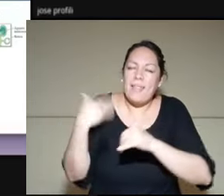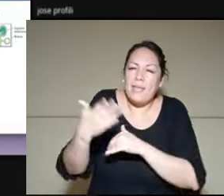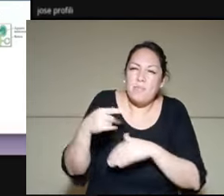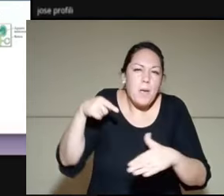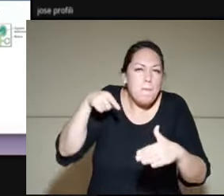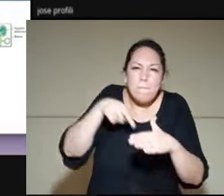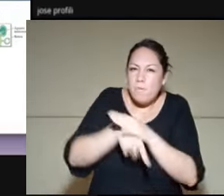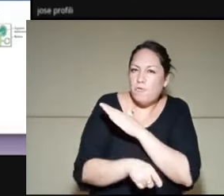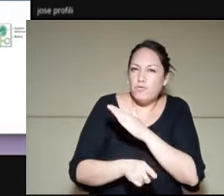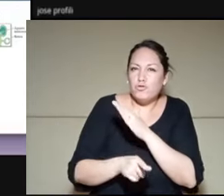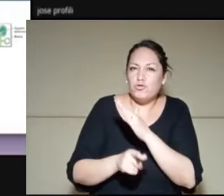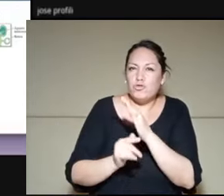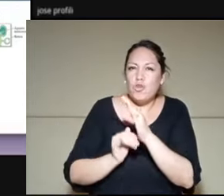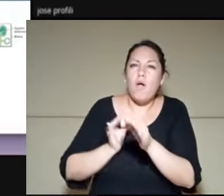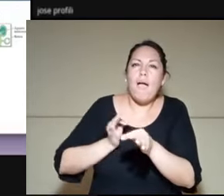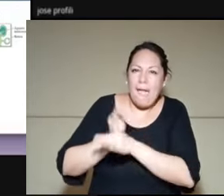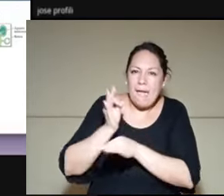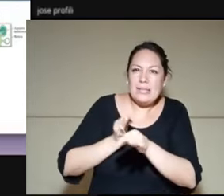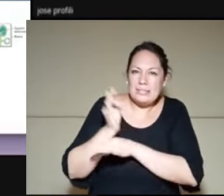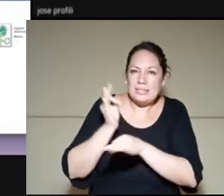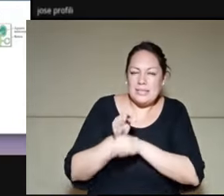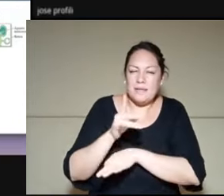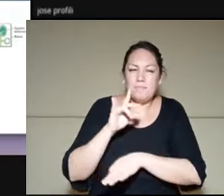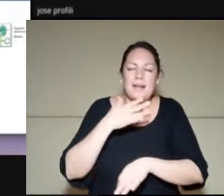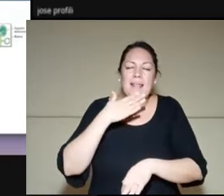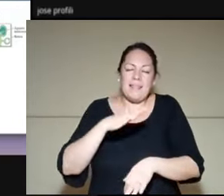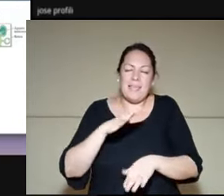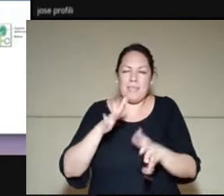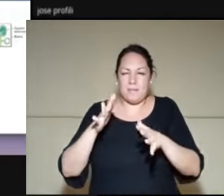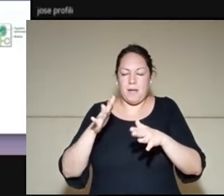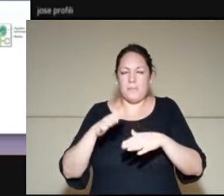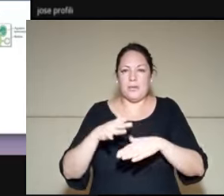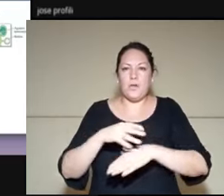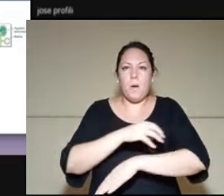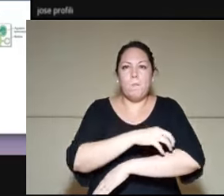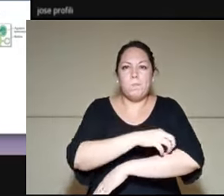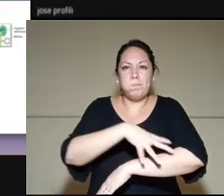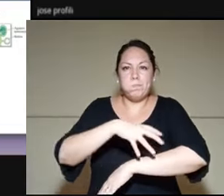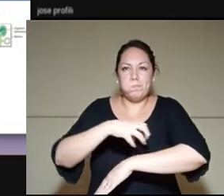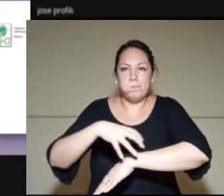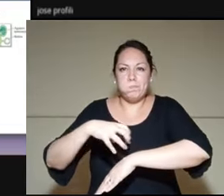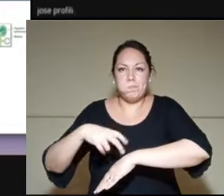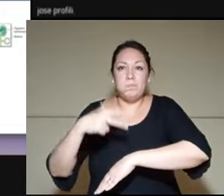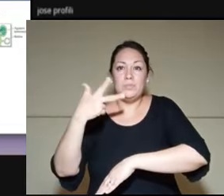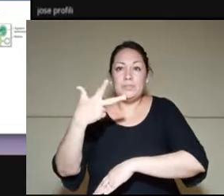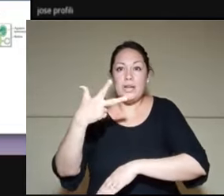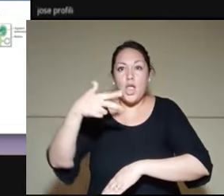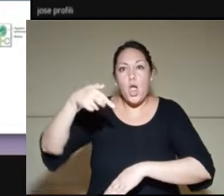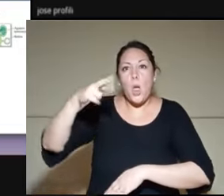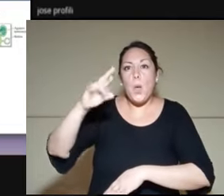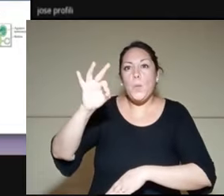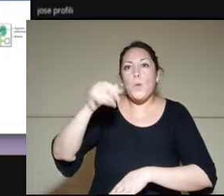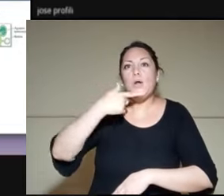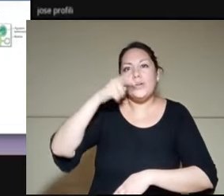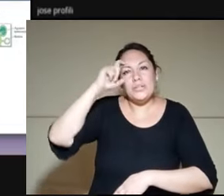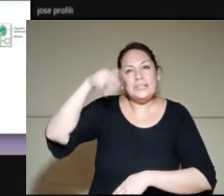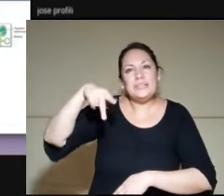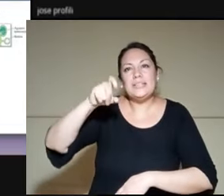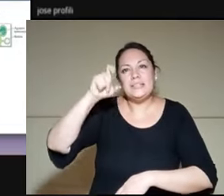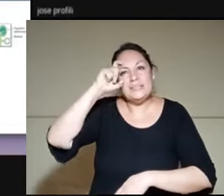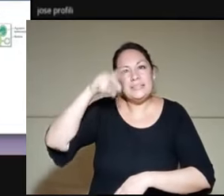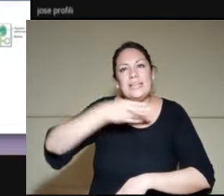después vamos a tener una clase de embriología, pero es para que se vayan teniendo una idea. Estas vesículas primarias que se llaman